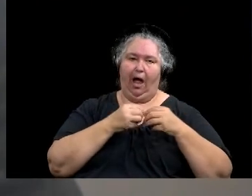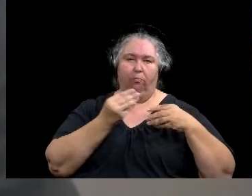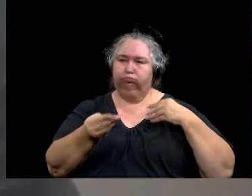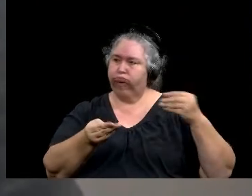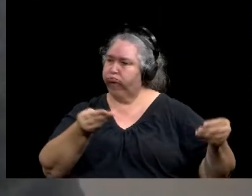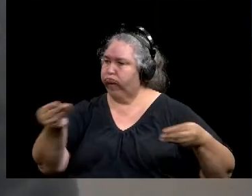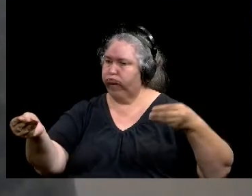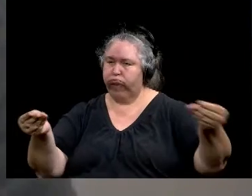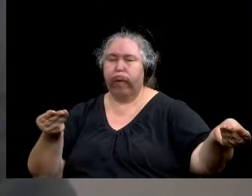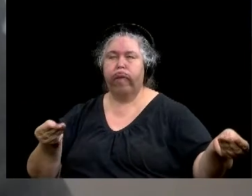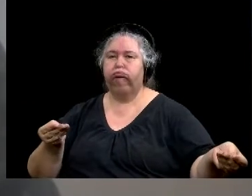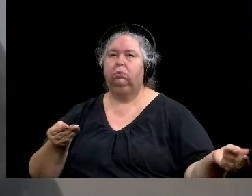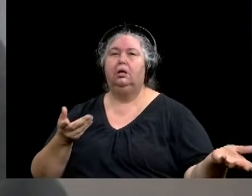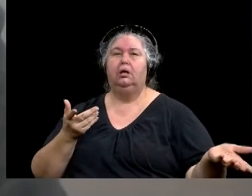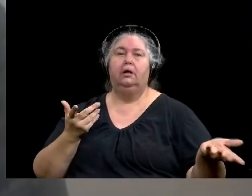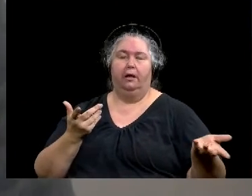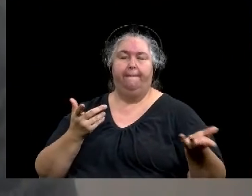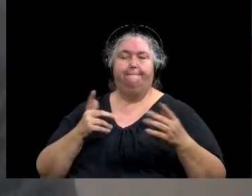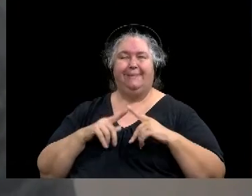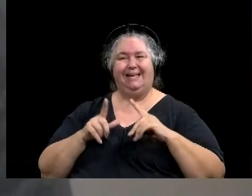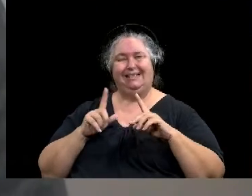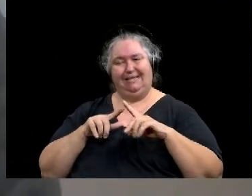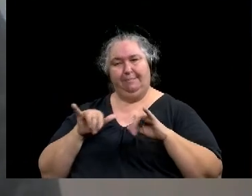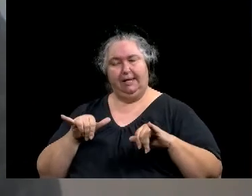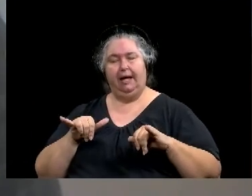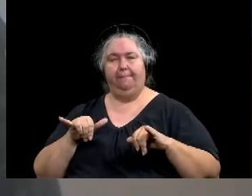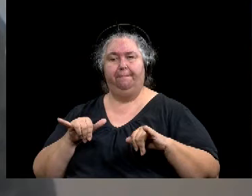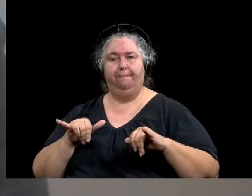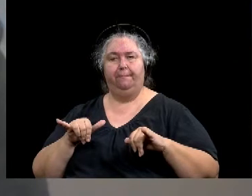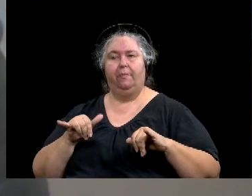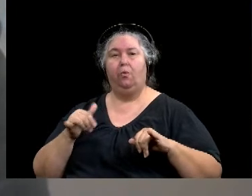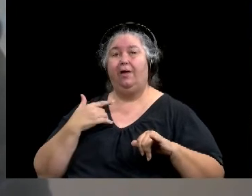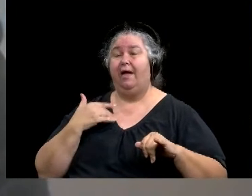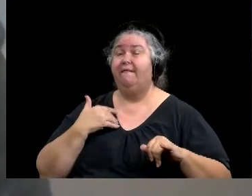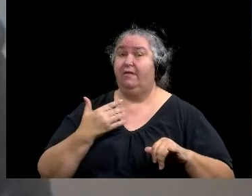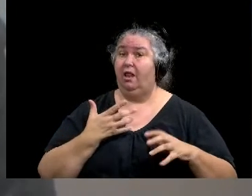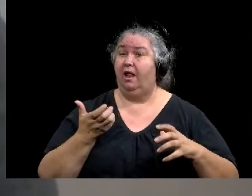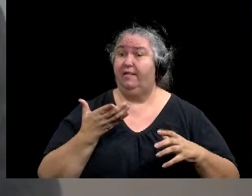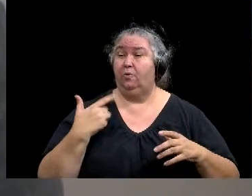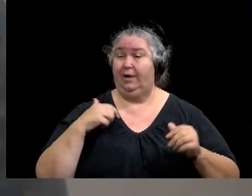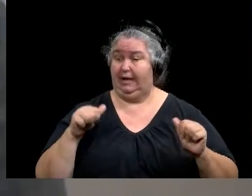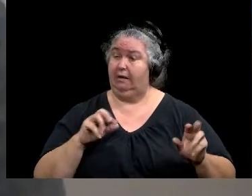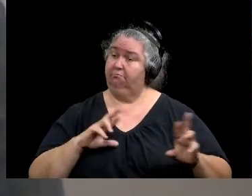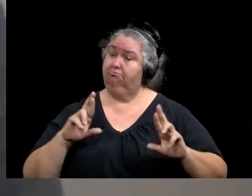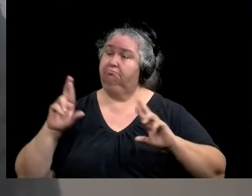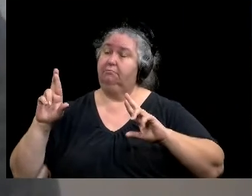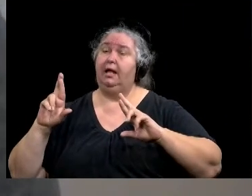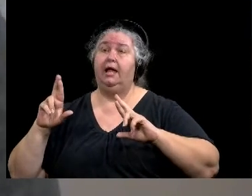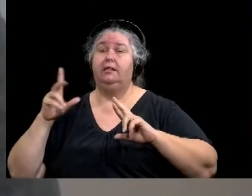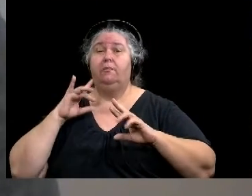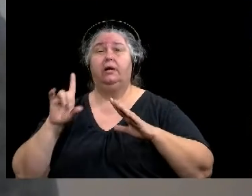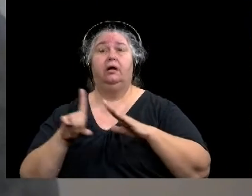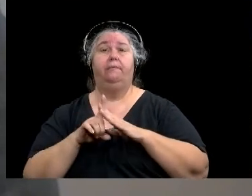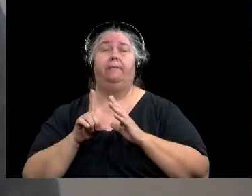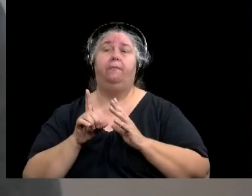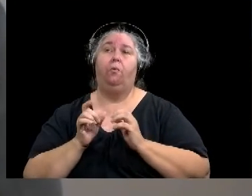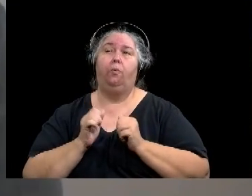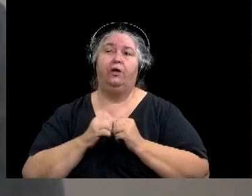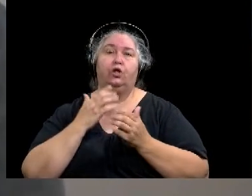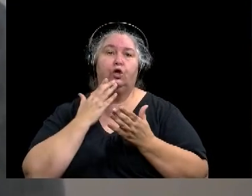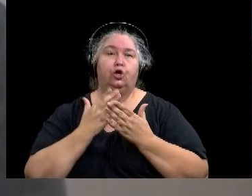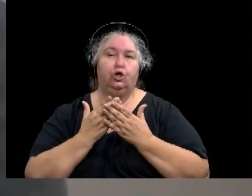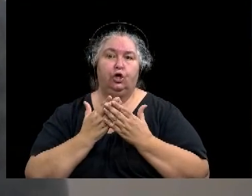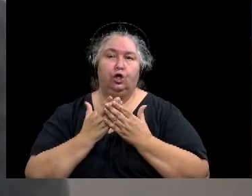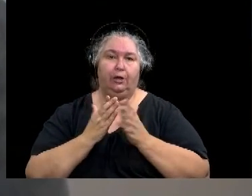ser va a ser el dictador para cómo se va a compartir esto tenemos tiempo para